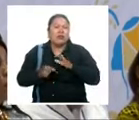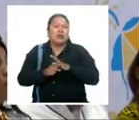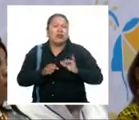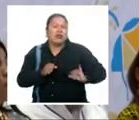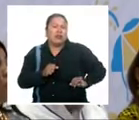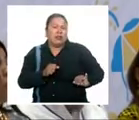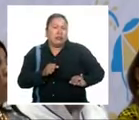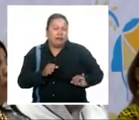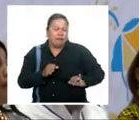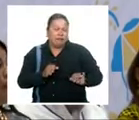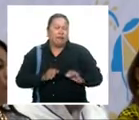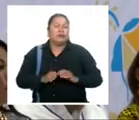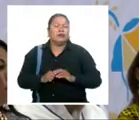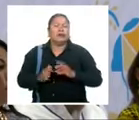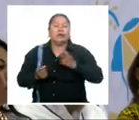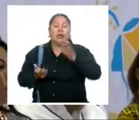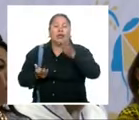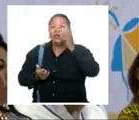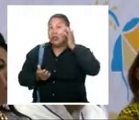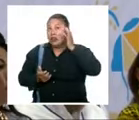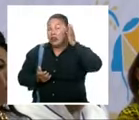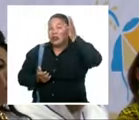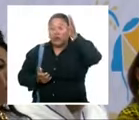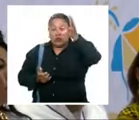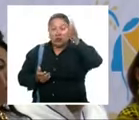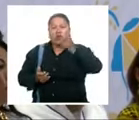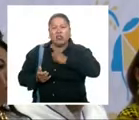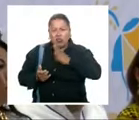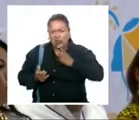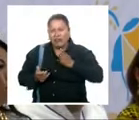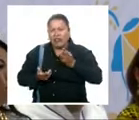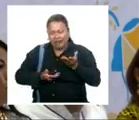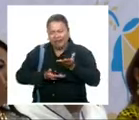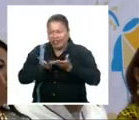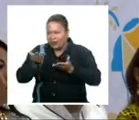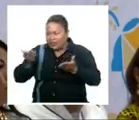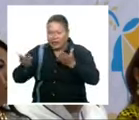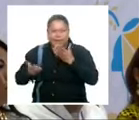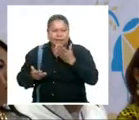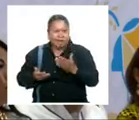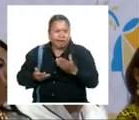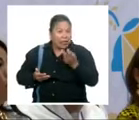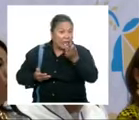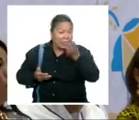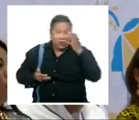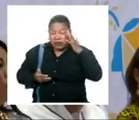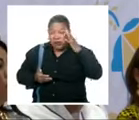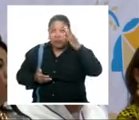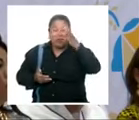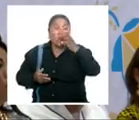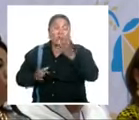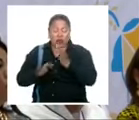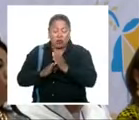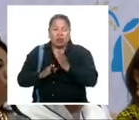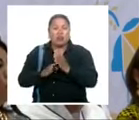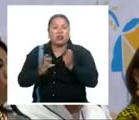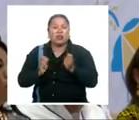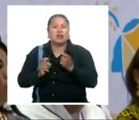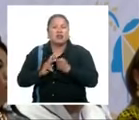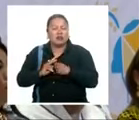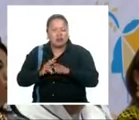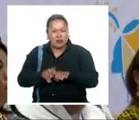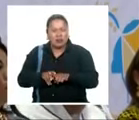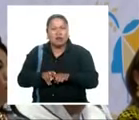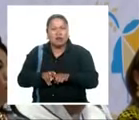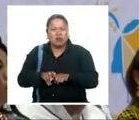intereses comunes y nuestro futuro compartido. Como parte de este futuro, ahora comenzará a